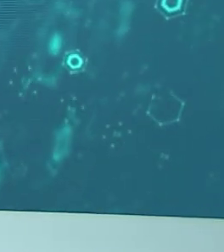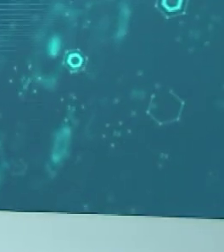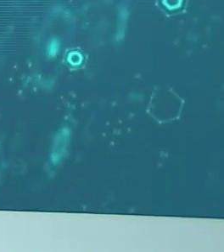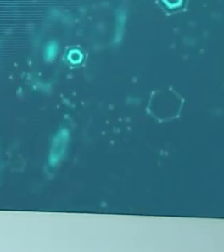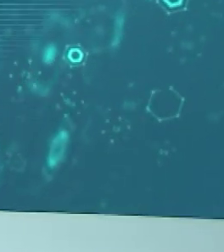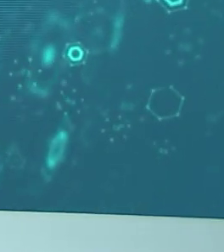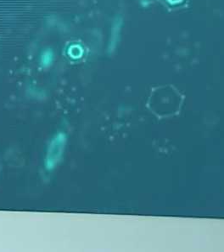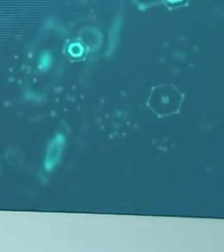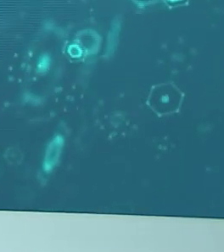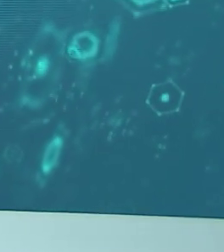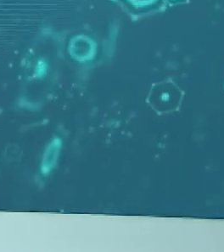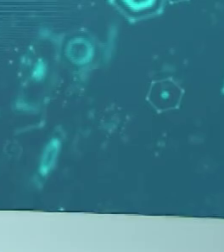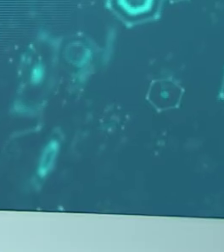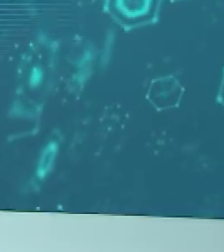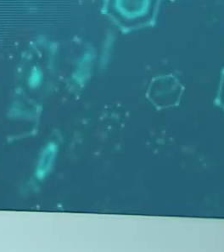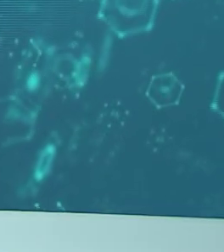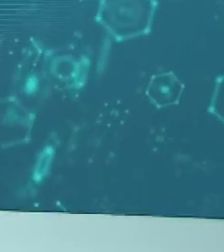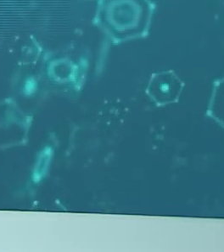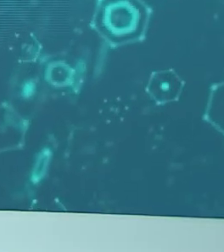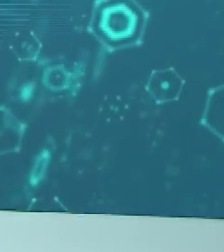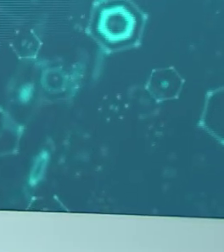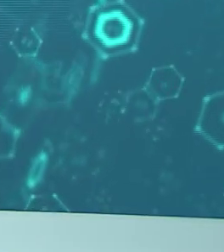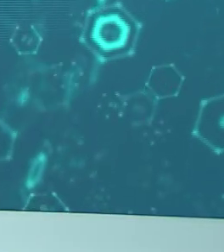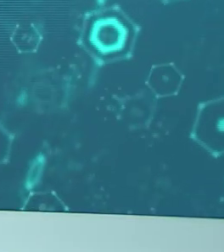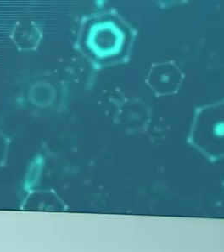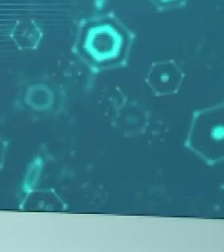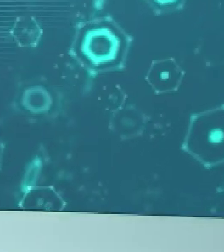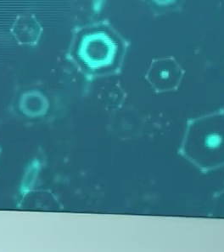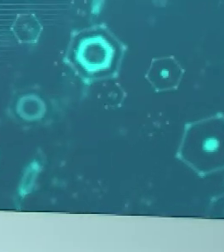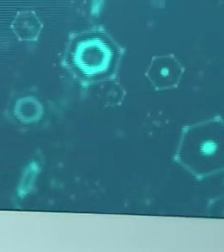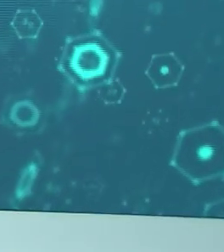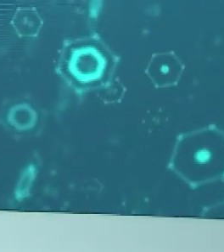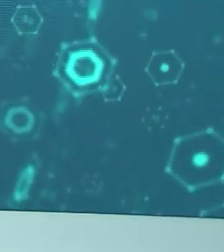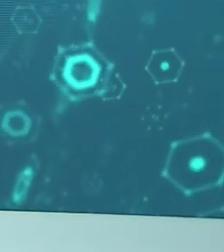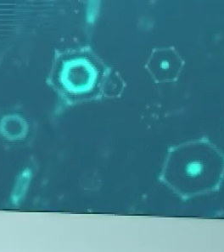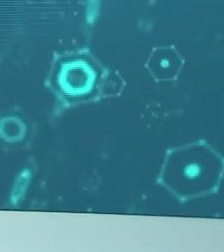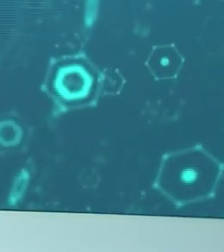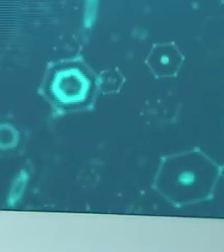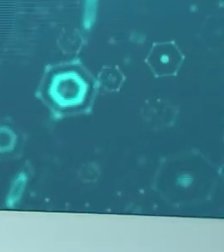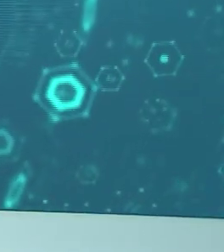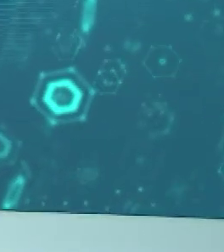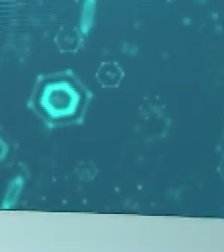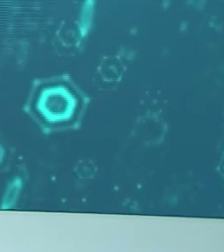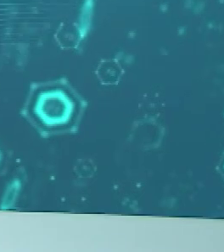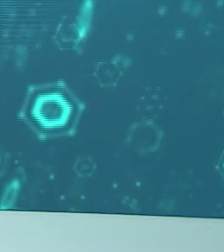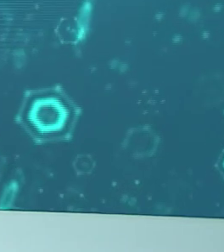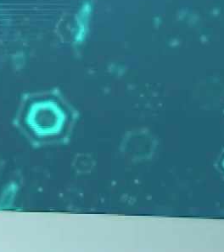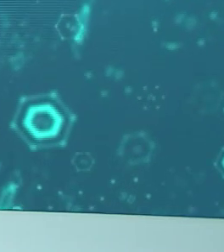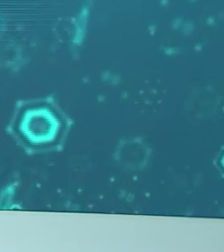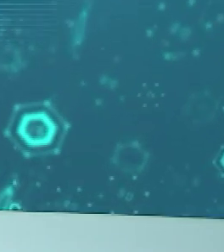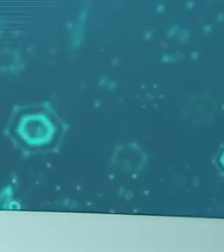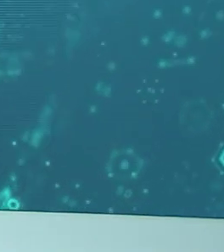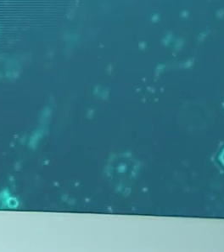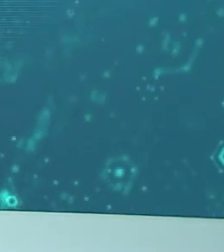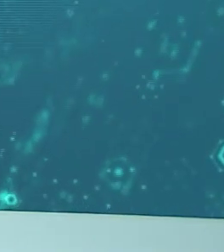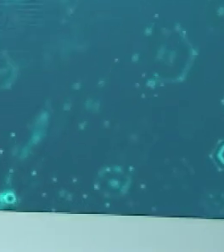Carlos Bianco, quien estará acompañado por Andrés Larroque, ministro de Desarrollo de la Comunidad, y Javier Rodríguez, ministro de Desarrollo